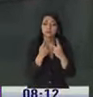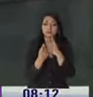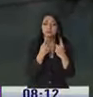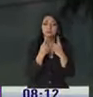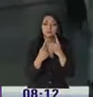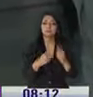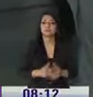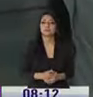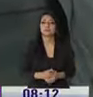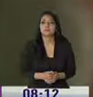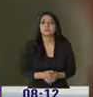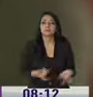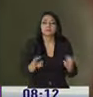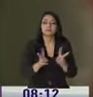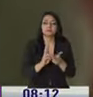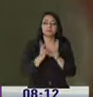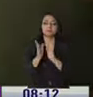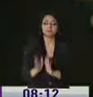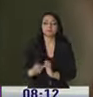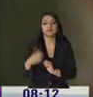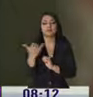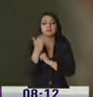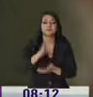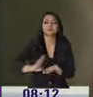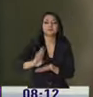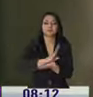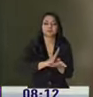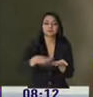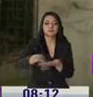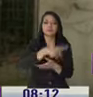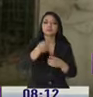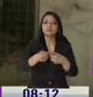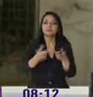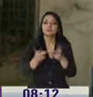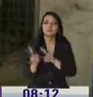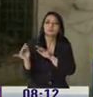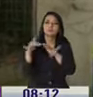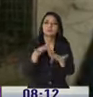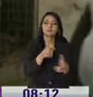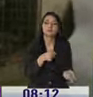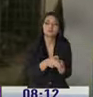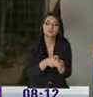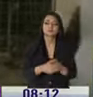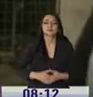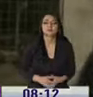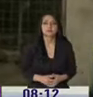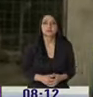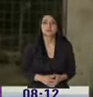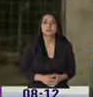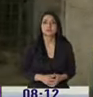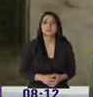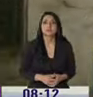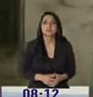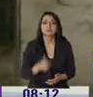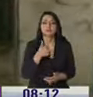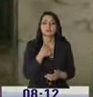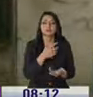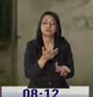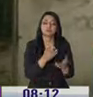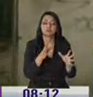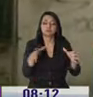lugar también llegaron vecinos de otros barrios del noroccidente de Quito. En la urbanización del condado. Entonces, por eso toda